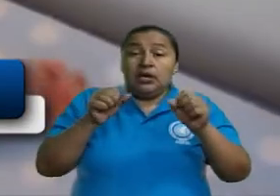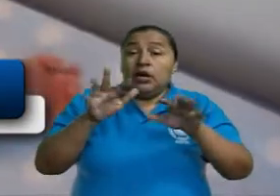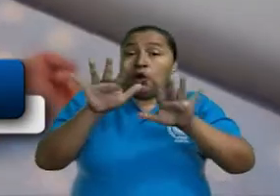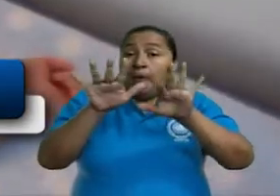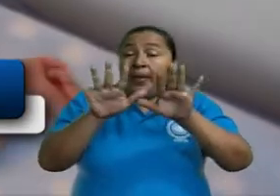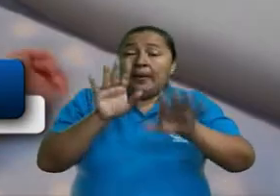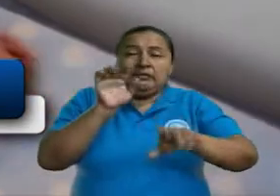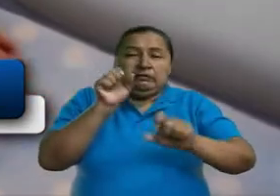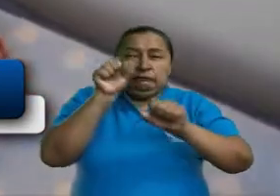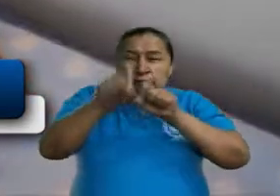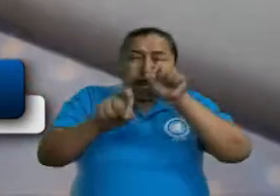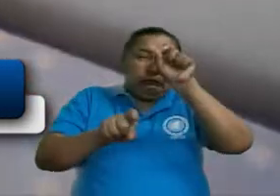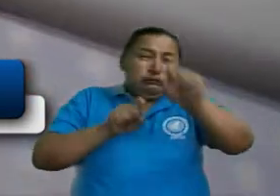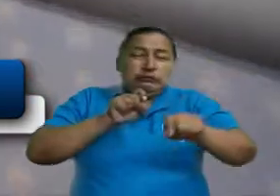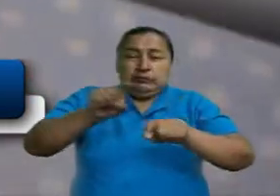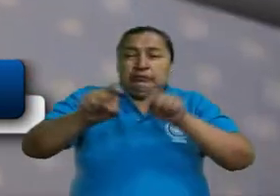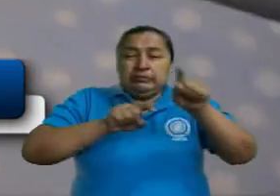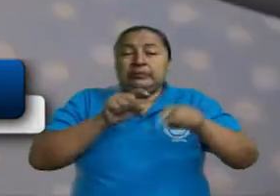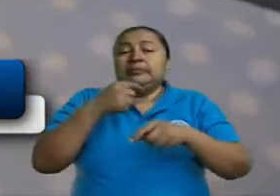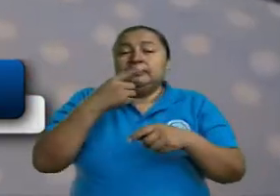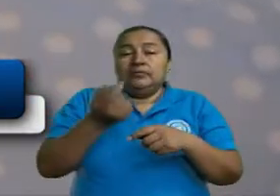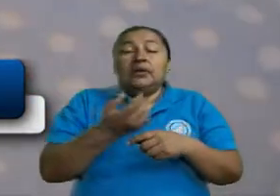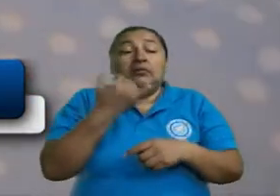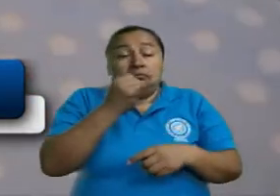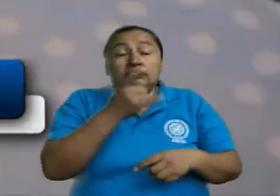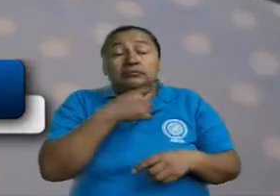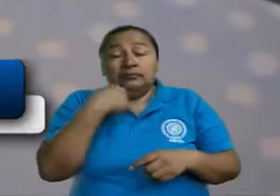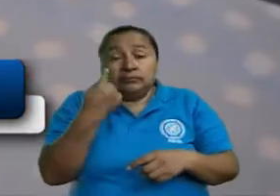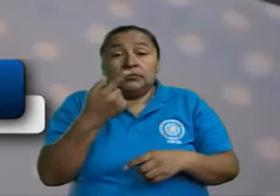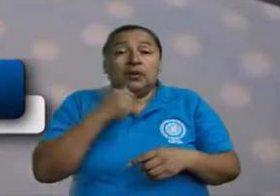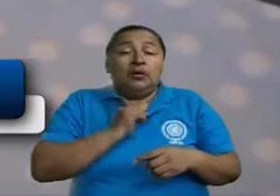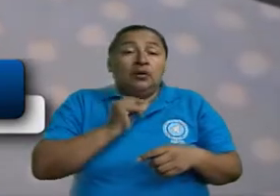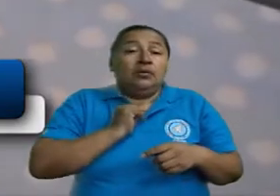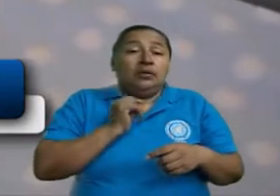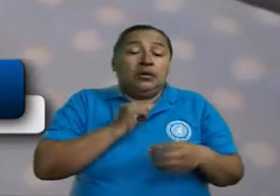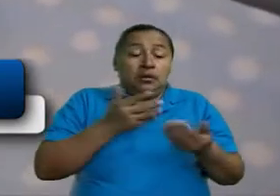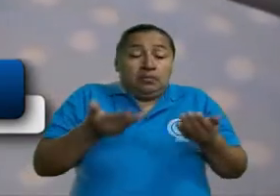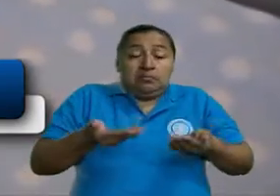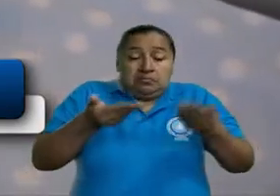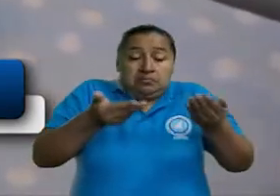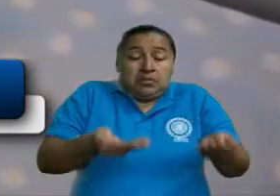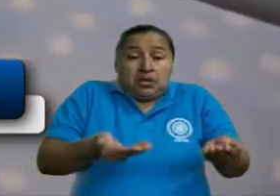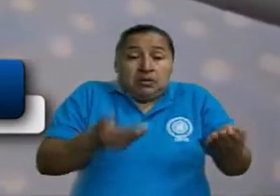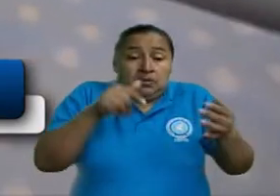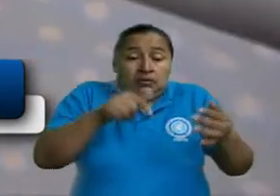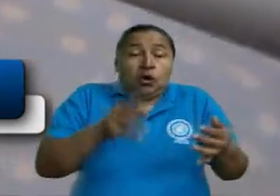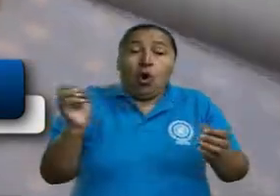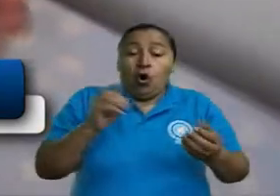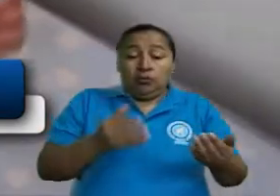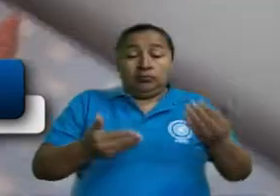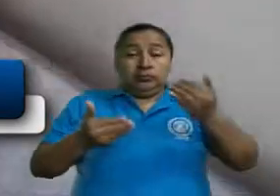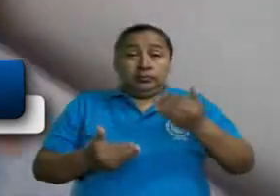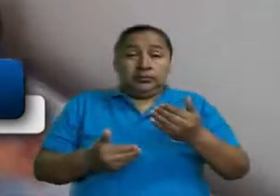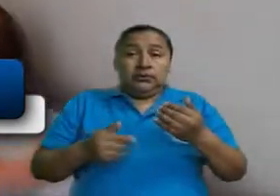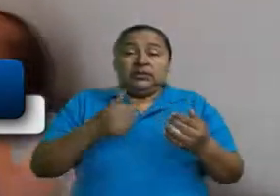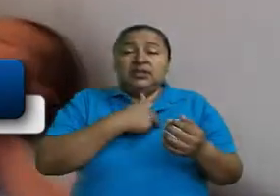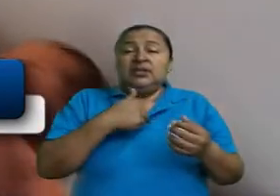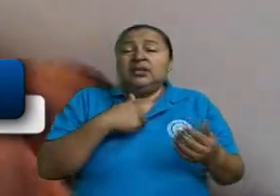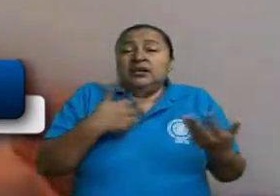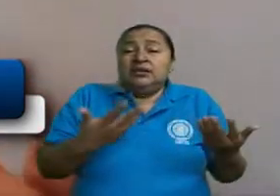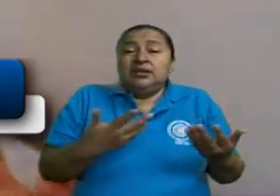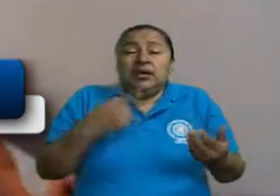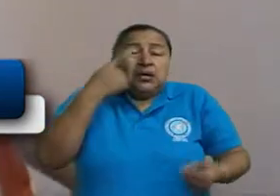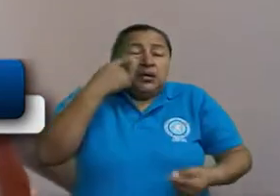tienen cólico. Exactamente, es que normalmente cuando los tienen en las cunas o cuando los tienen agarrados, entonces ellos lo que hacen con el